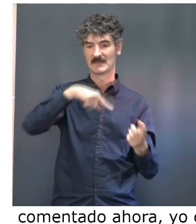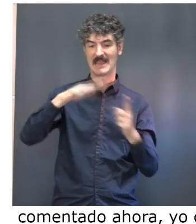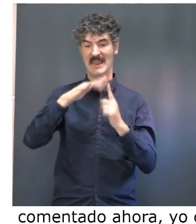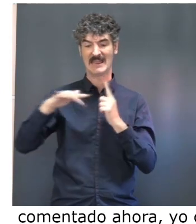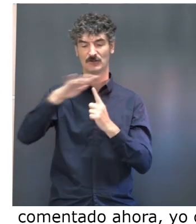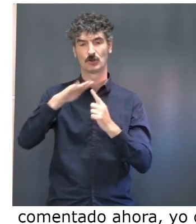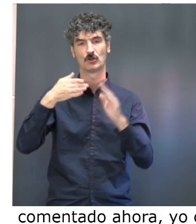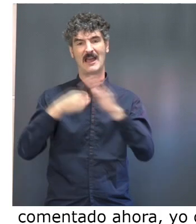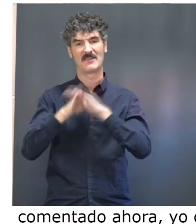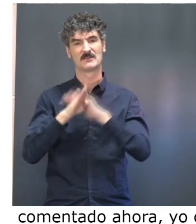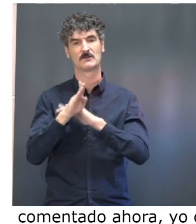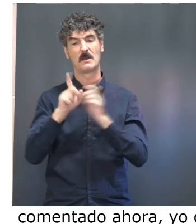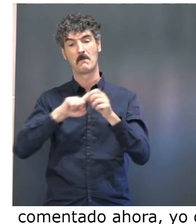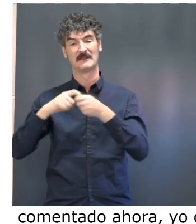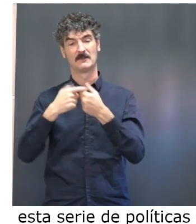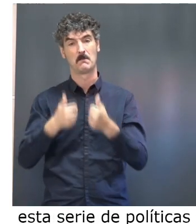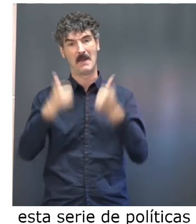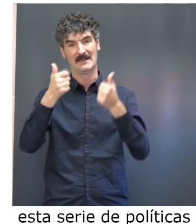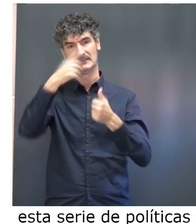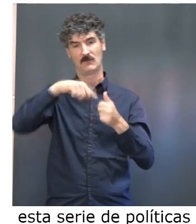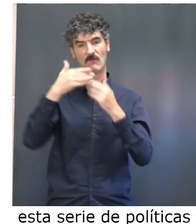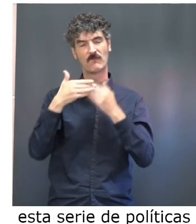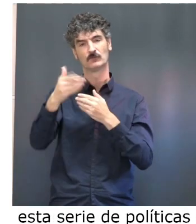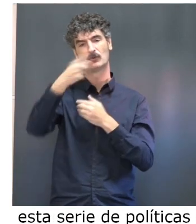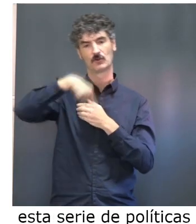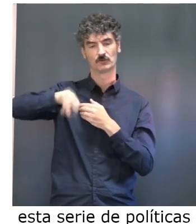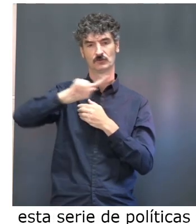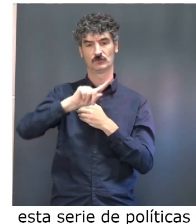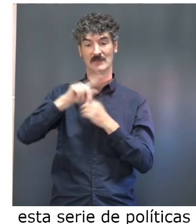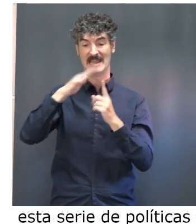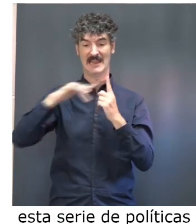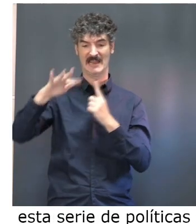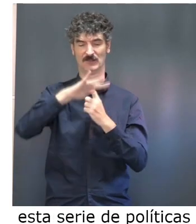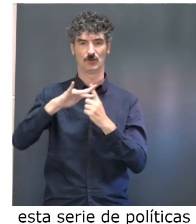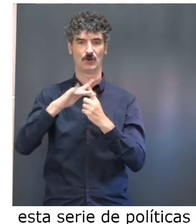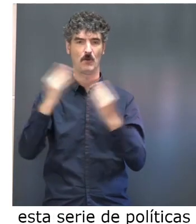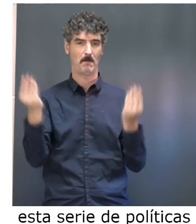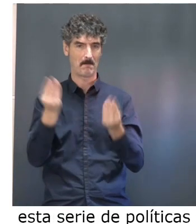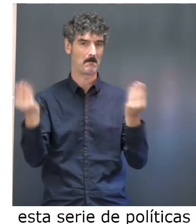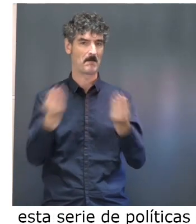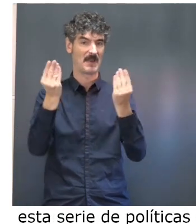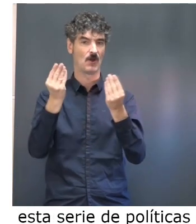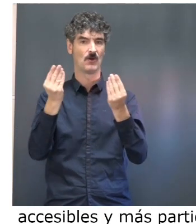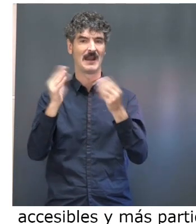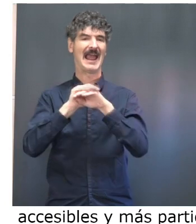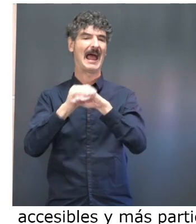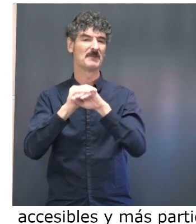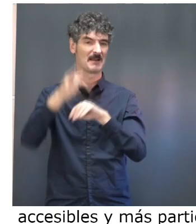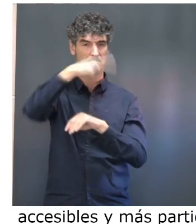más accesibles y más participativos, en un futuro podemos tener pues entornos mucho más amigables pues para todos, ¿de